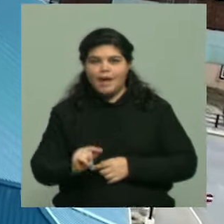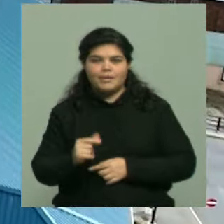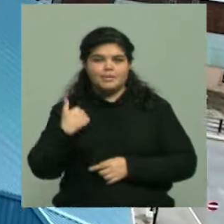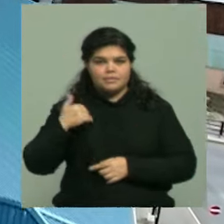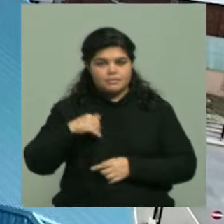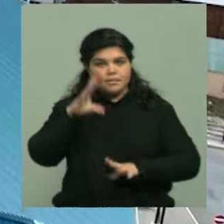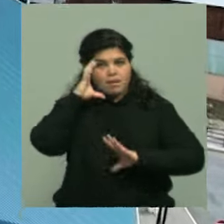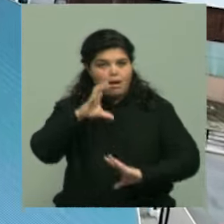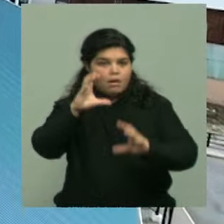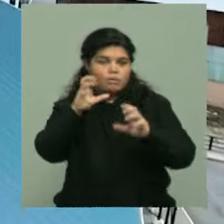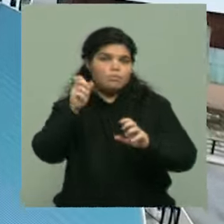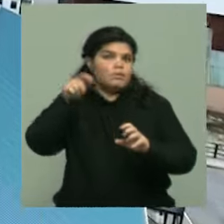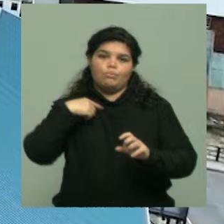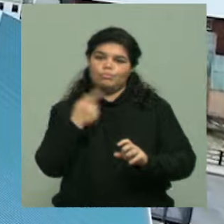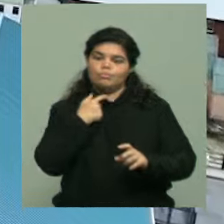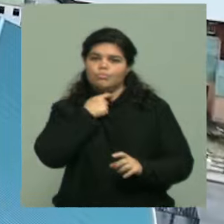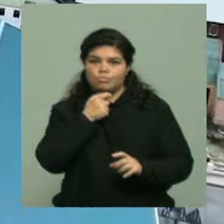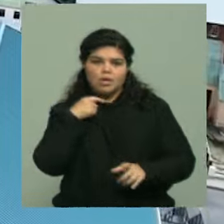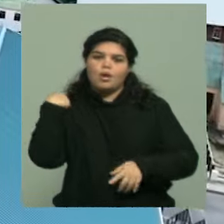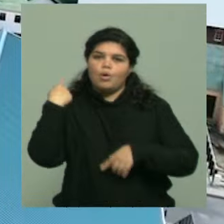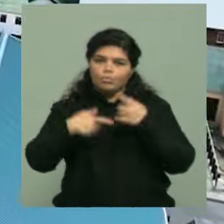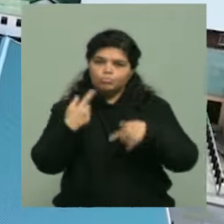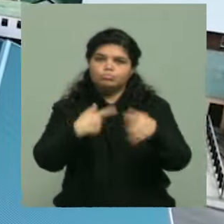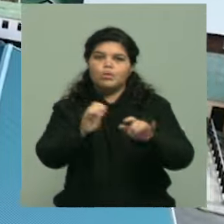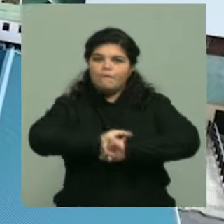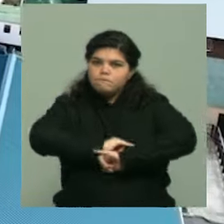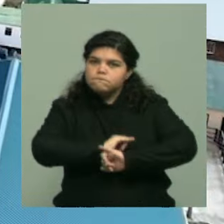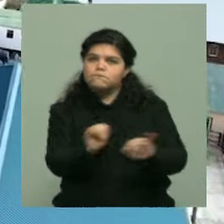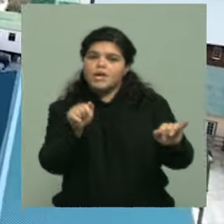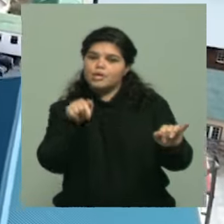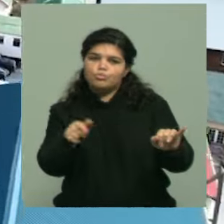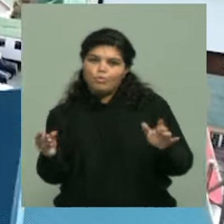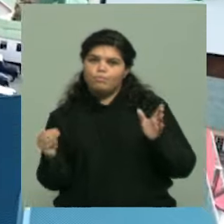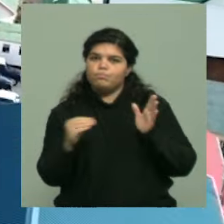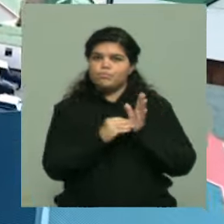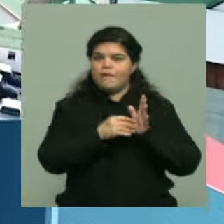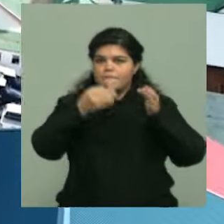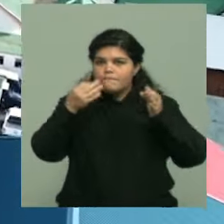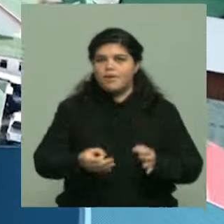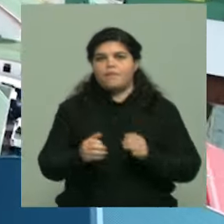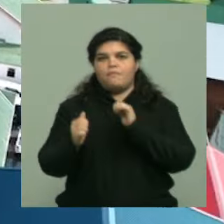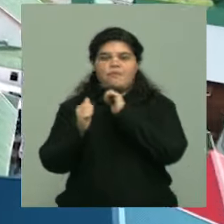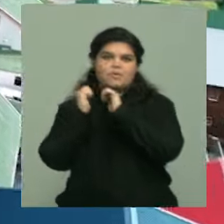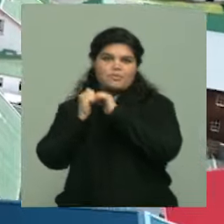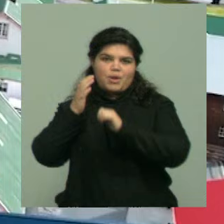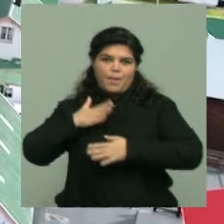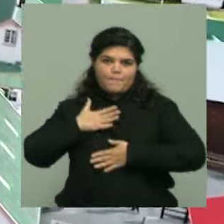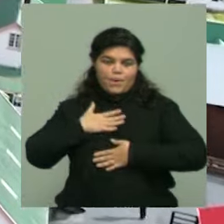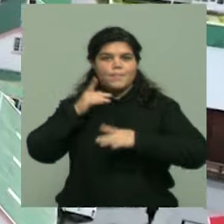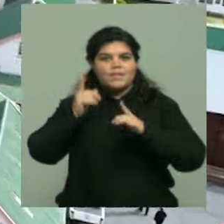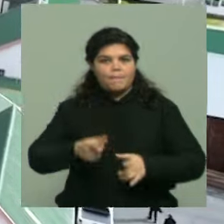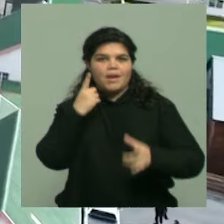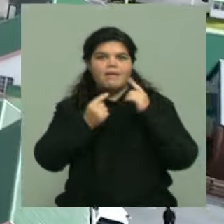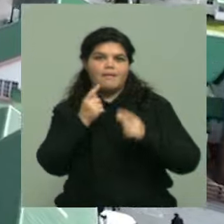no queríamos dejar de repasar esto que tiene que ver con parte también de nuestra historia y de los reclamos soberanos de